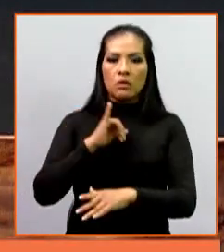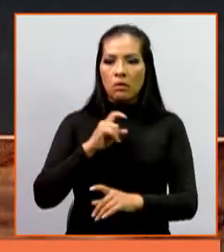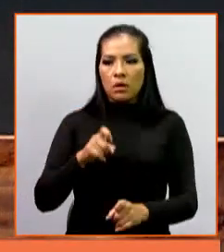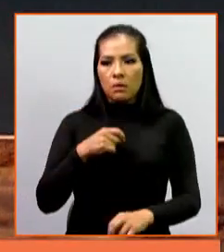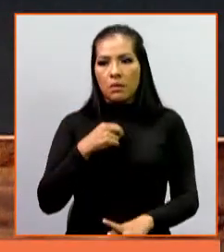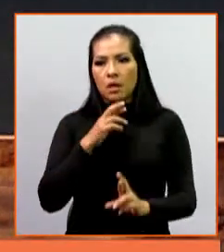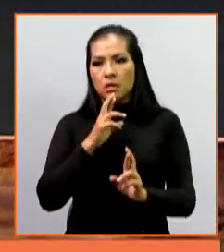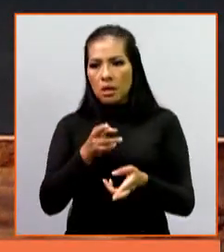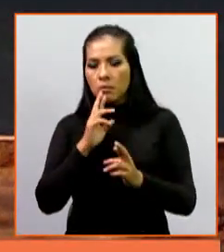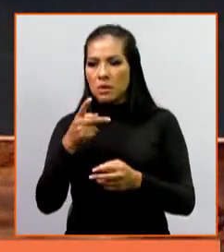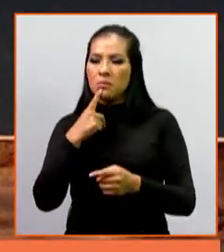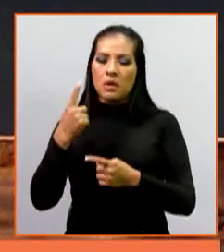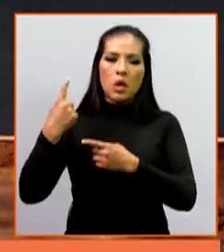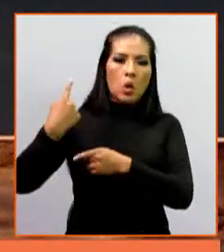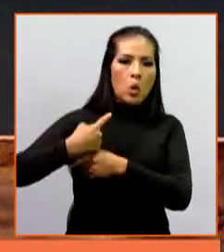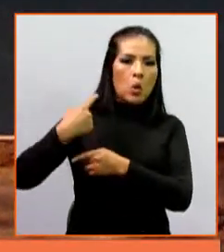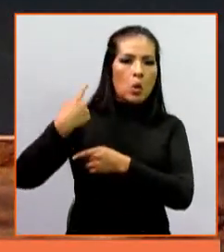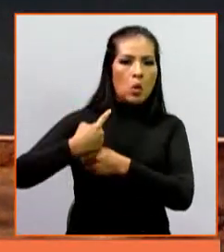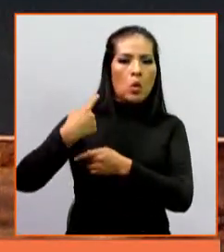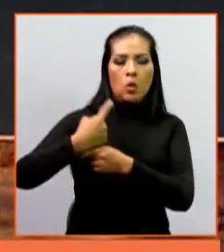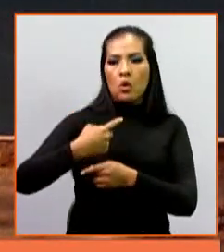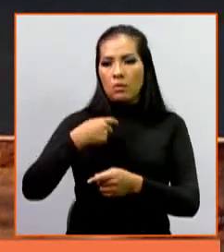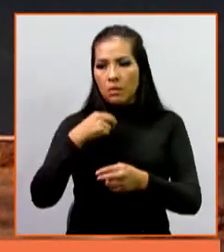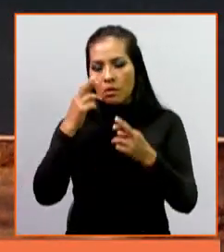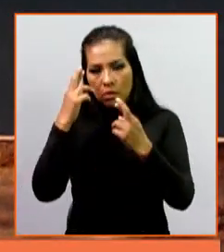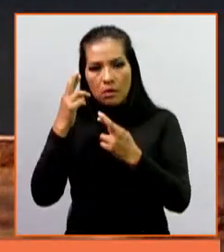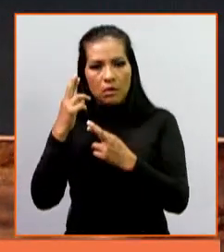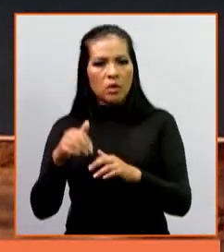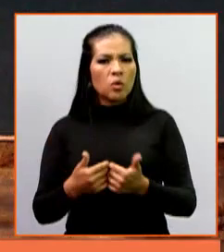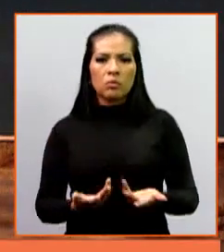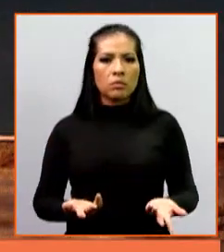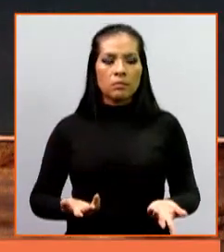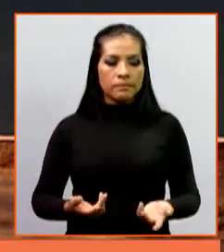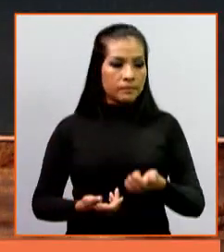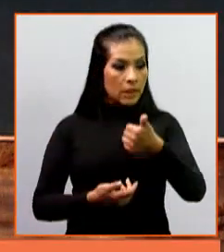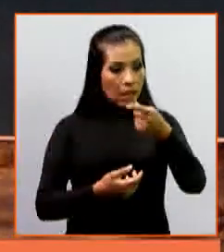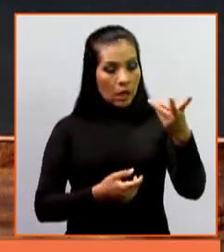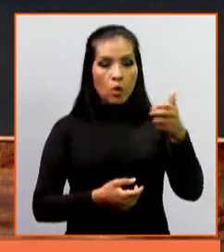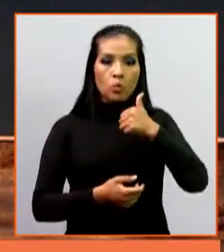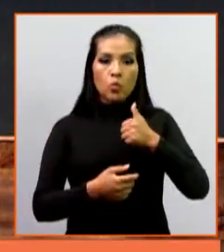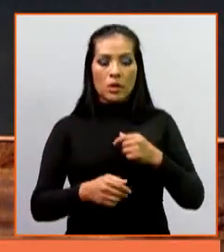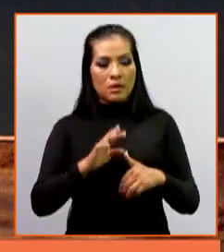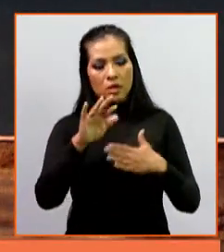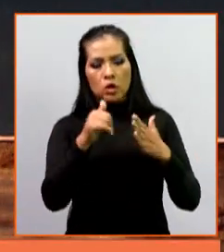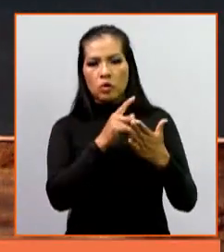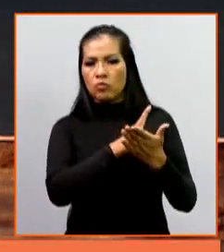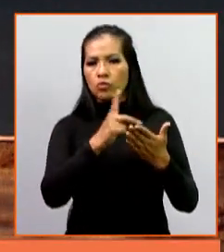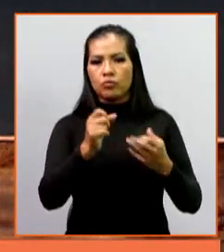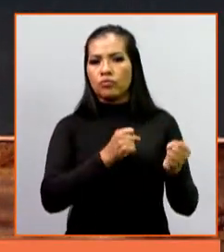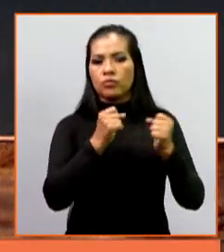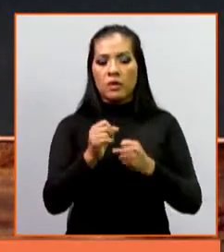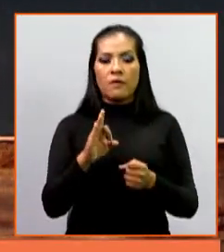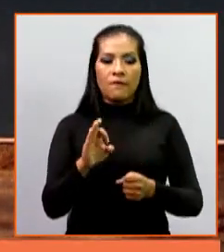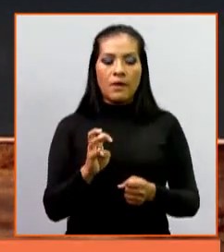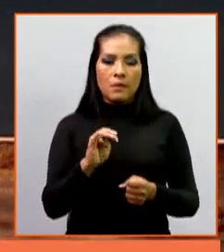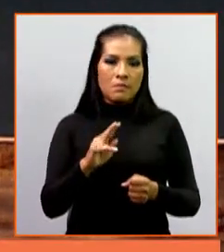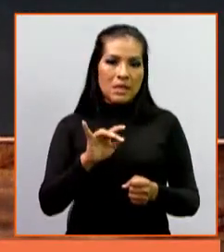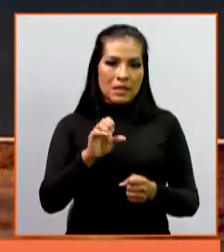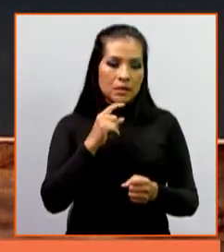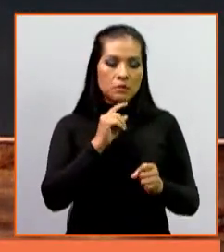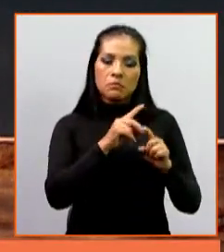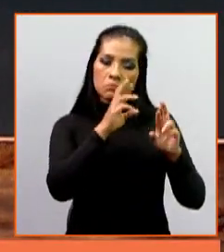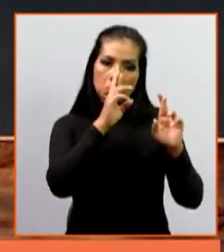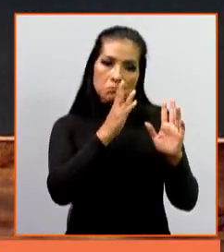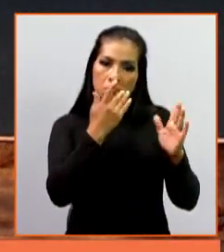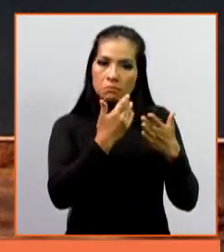a ciertos mandatos? ¿Cómo? Entonces, si hay feministas, bienvenidas. Si hay mujeres que quieran problematizar, bienvenidas. Si hay masculinidades, distintos géneros que